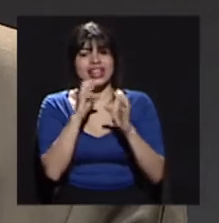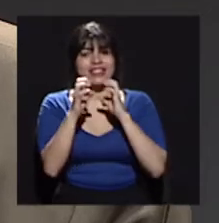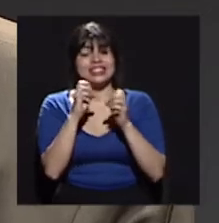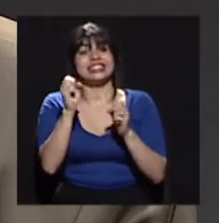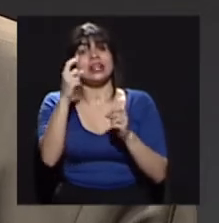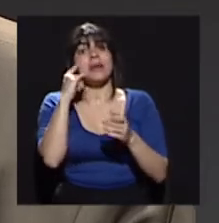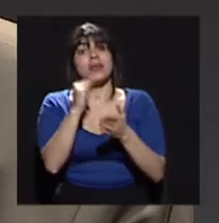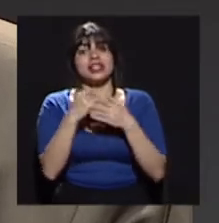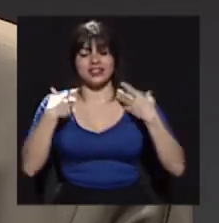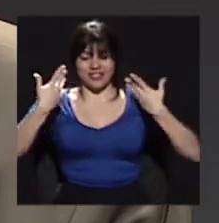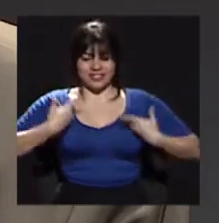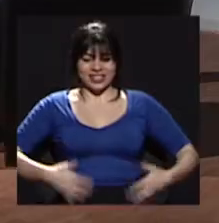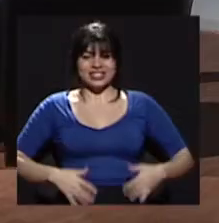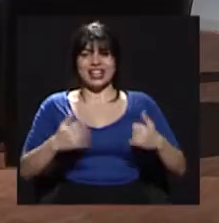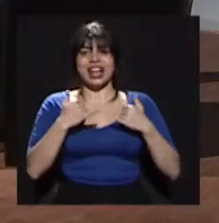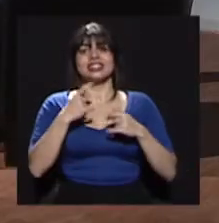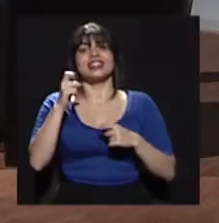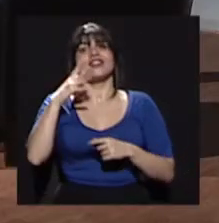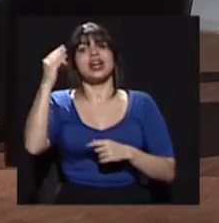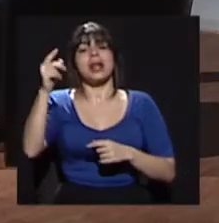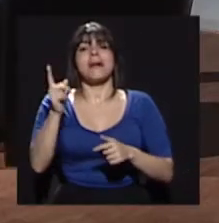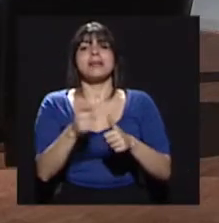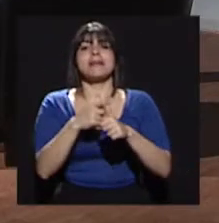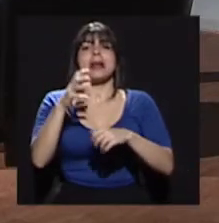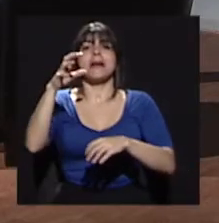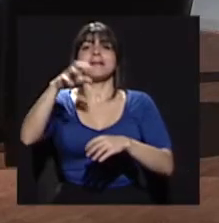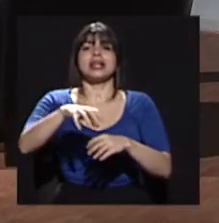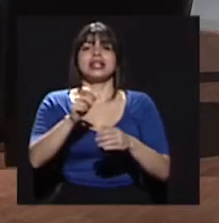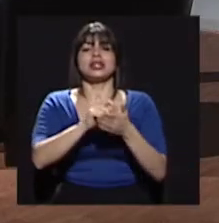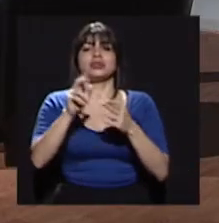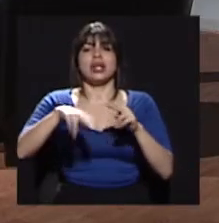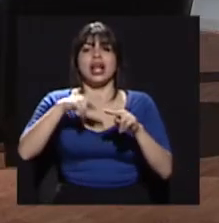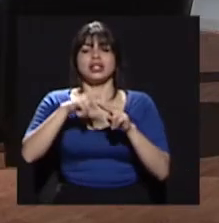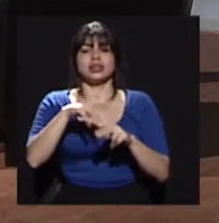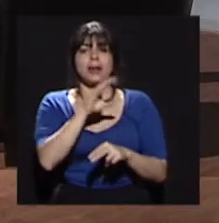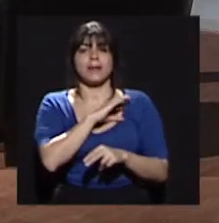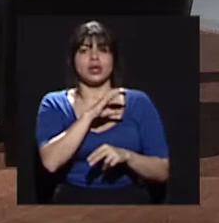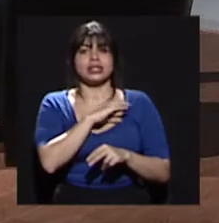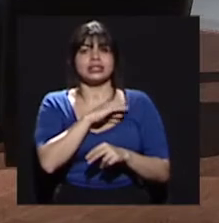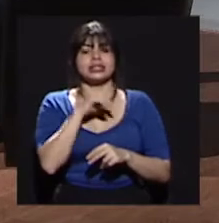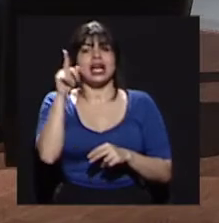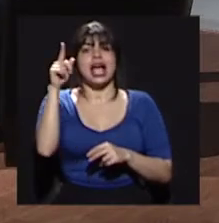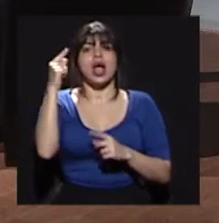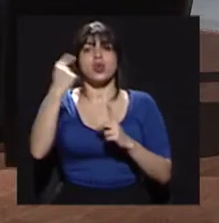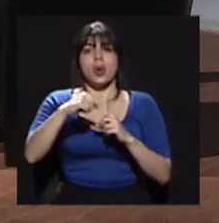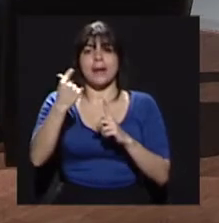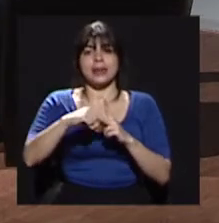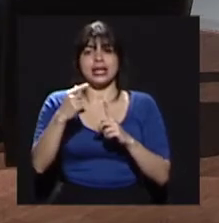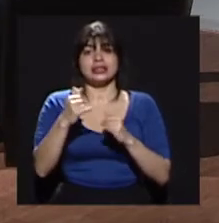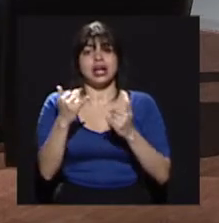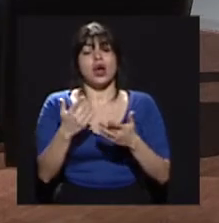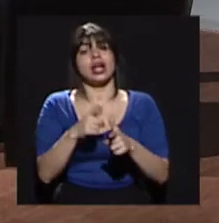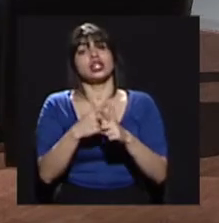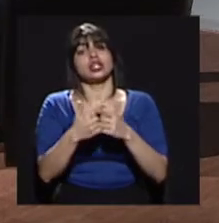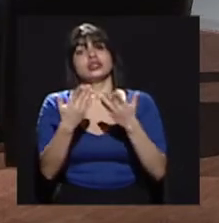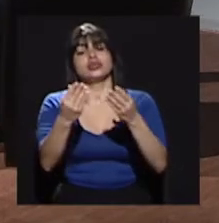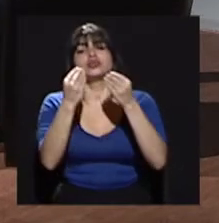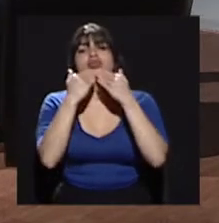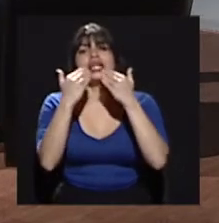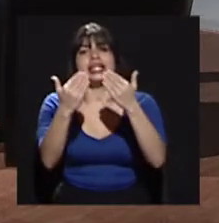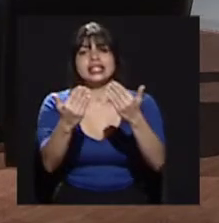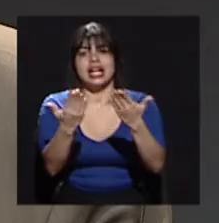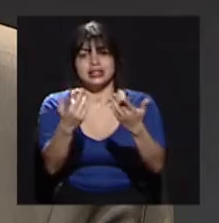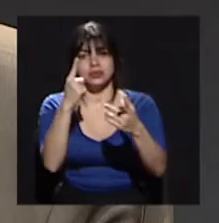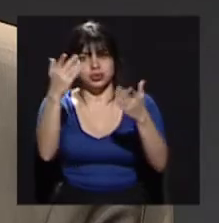no por eso es que ando de estudio fáctica tengo que ir a poner la primera piedra de la escuela nacional de policía en guapi les ahora no entonces después le agradecemos